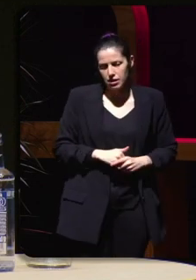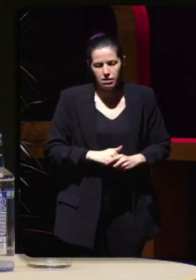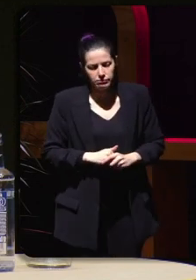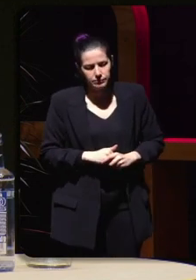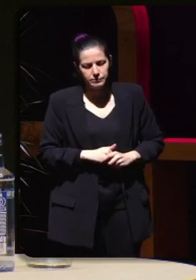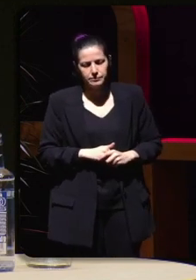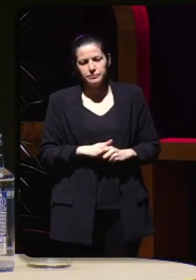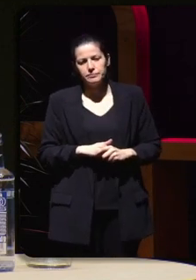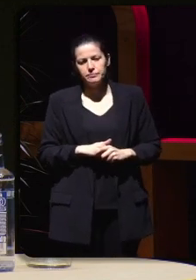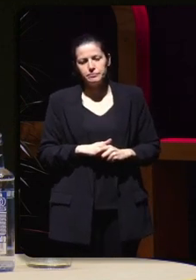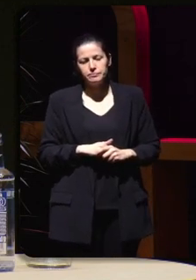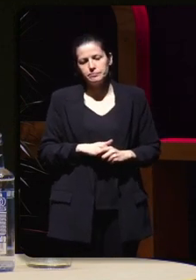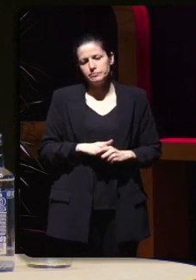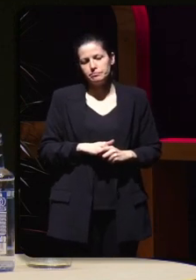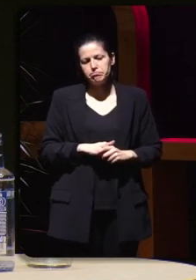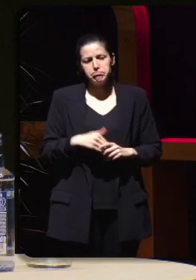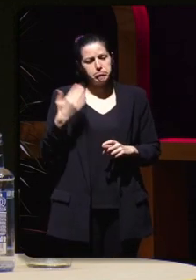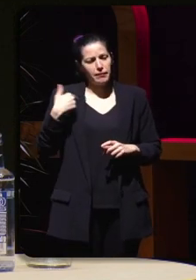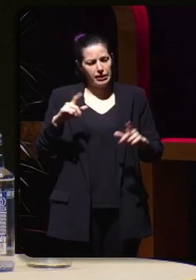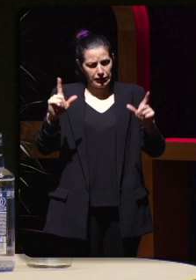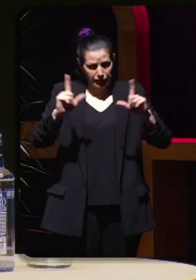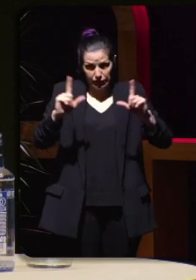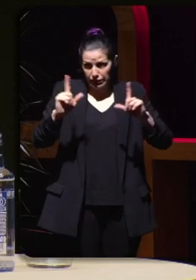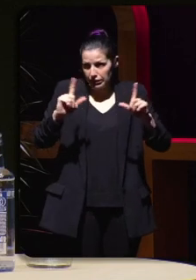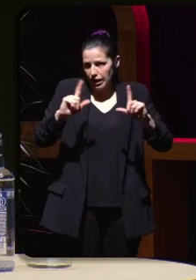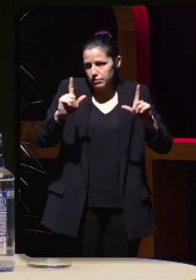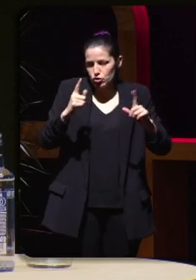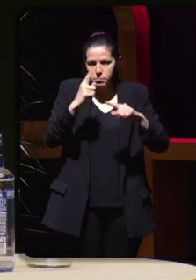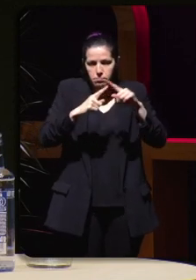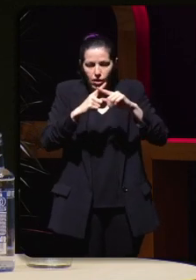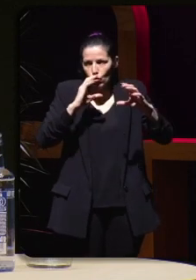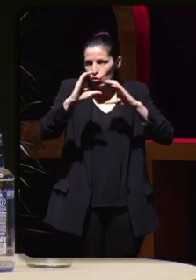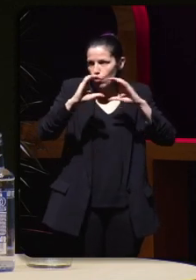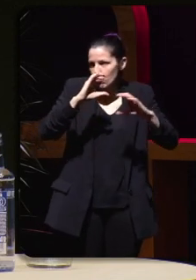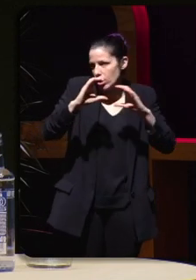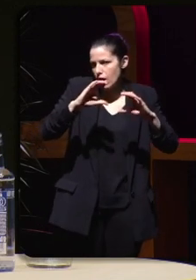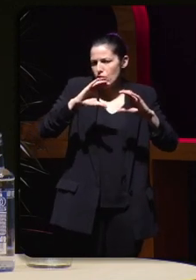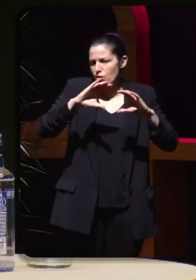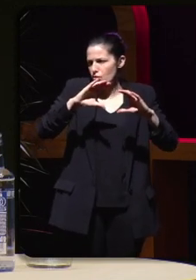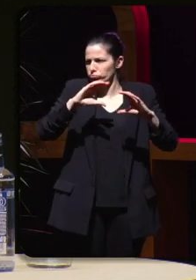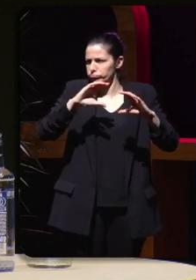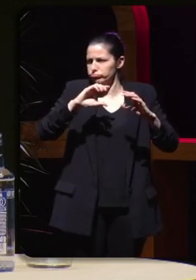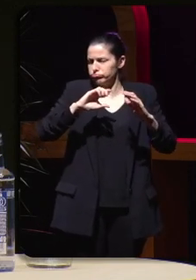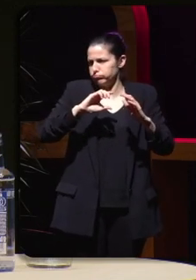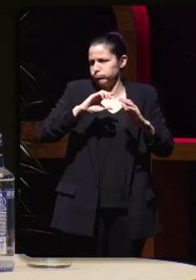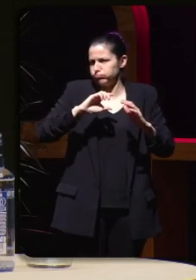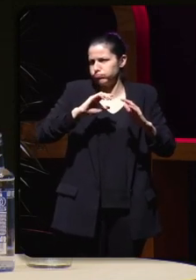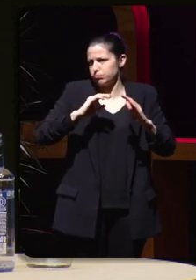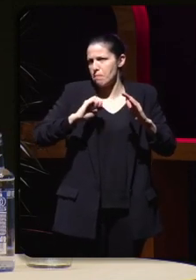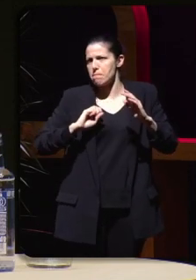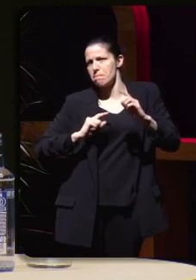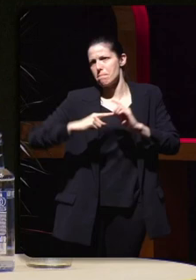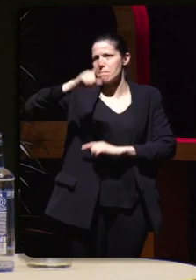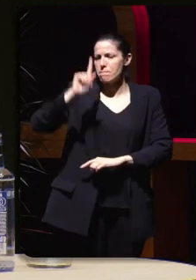y cuando pues la televisión es el medio de comunicación de masas por antonomasia y sabemos el poder